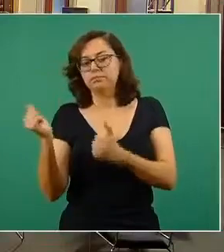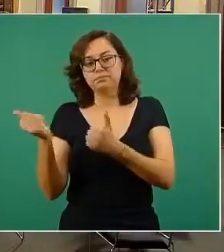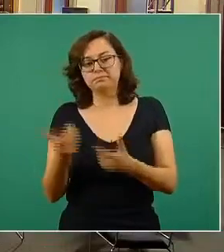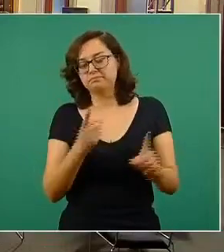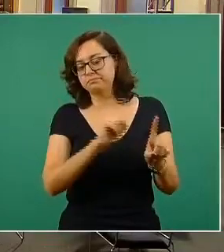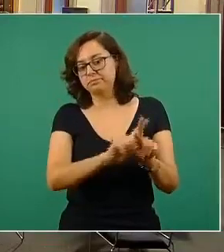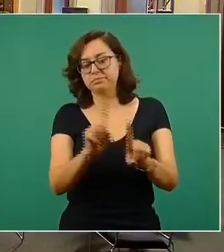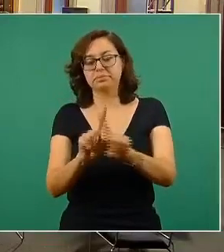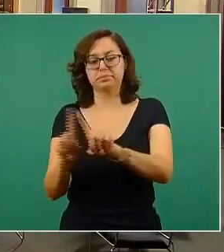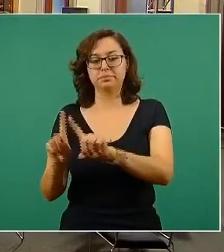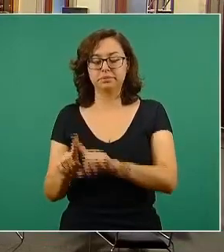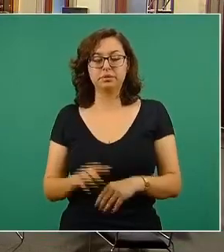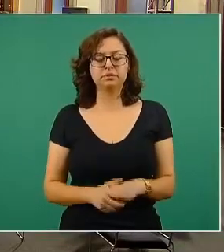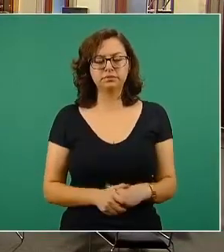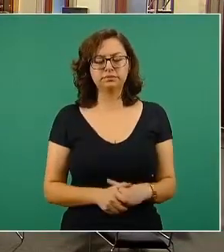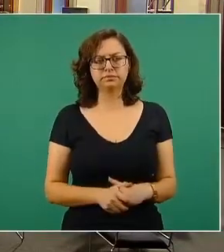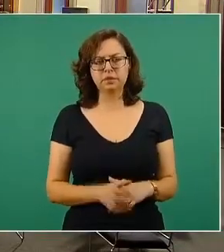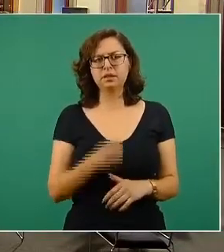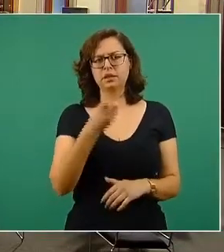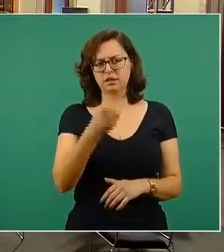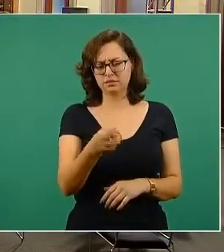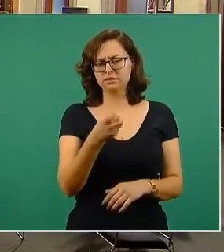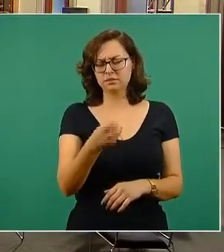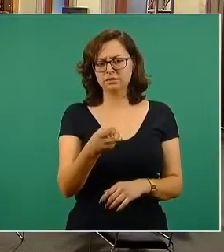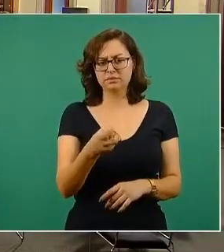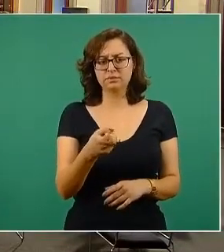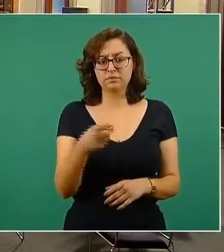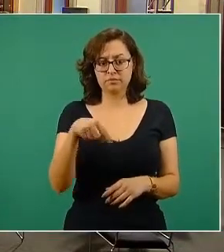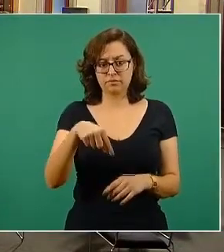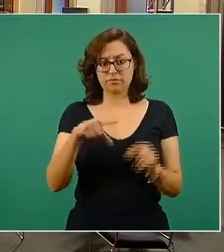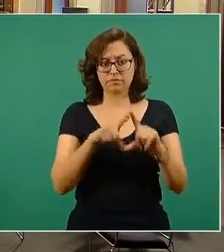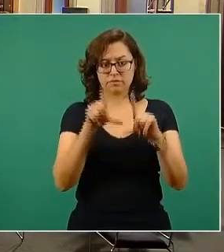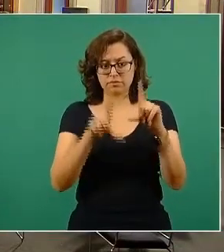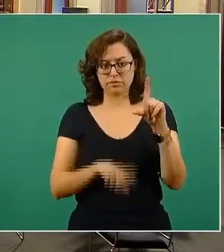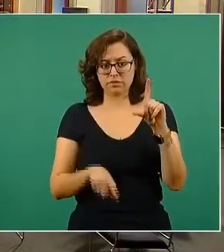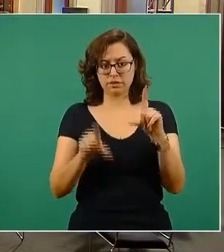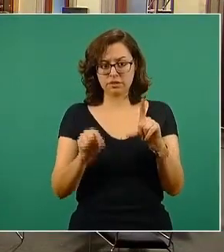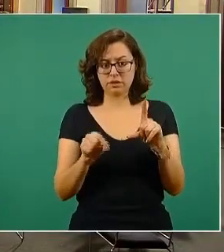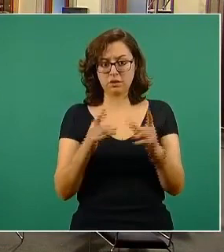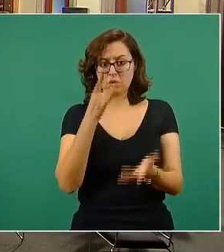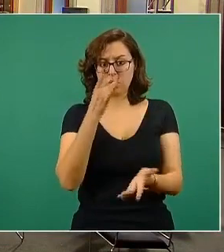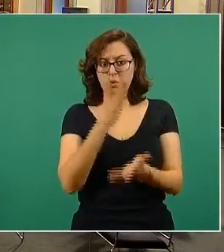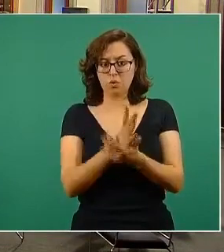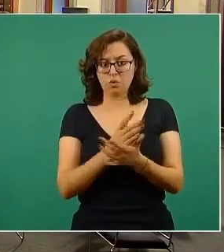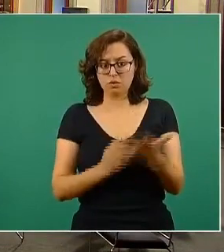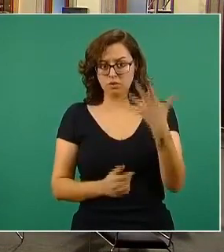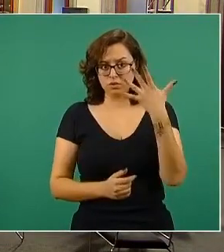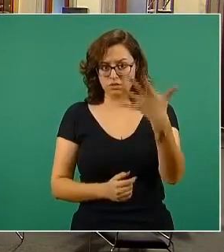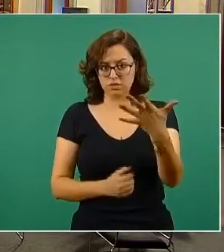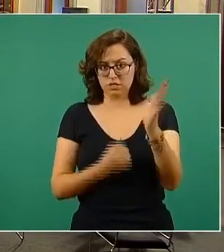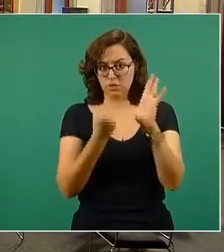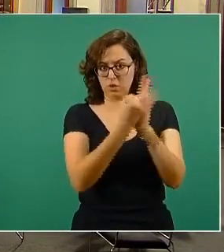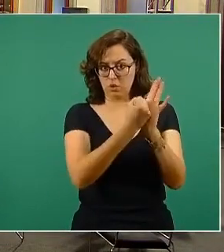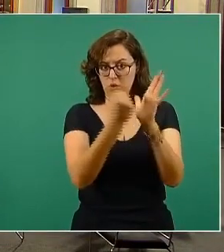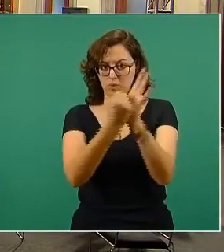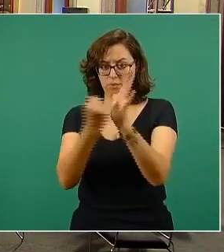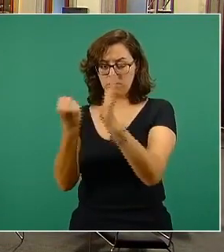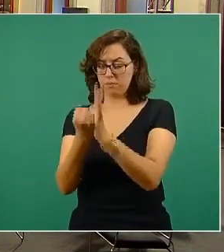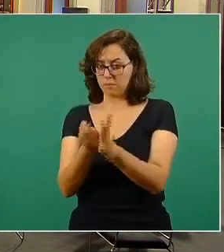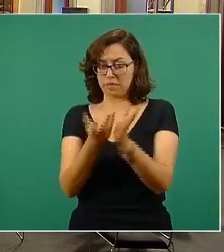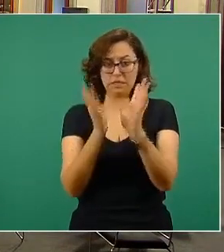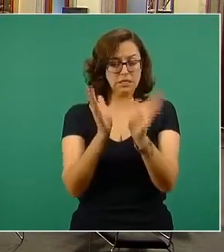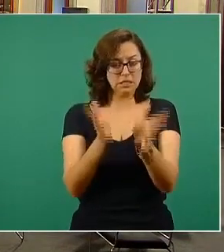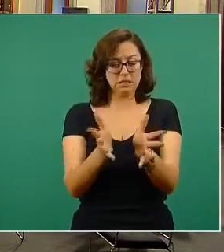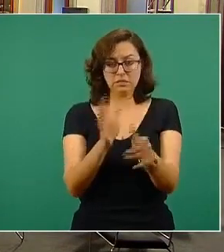etcétera. Es por esa razón que solamente aquí en México se están aplicando ahorita 5